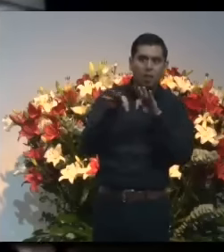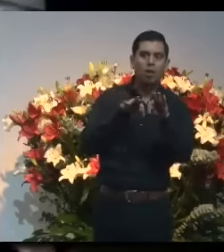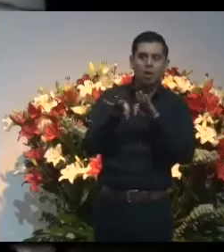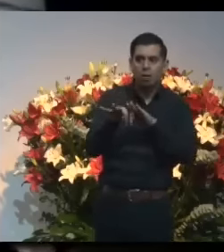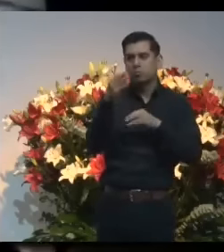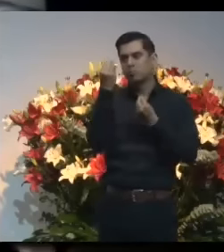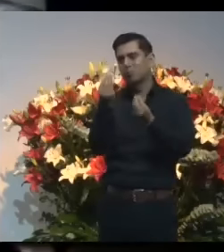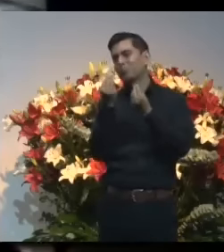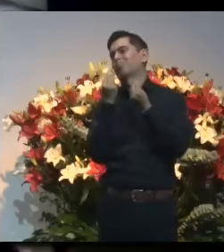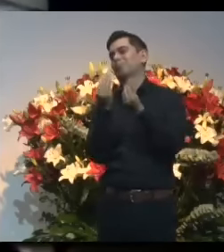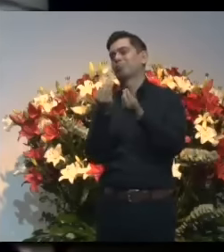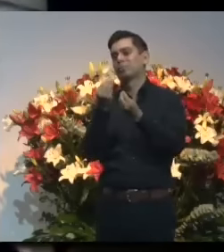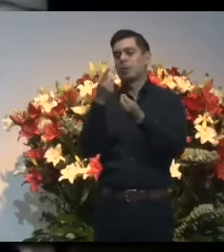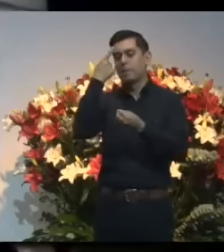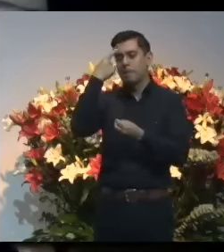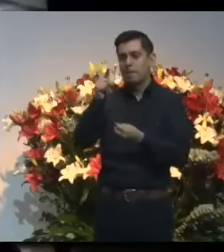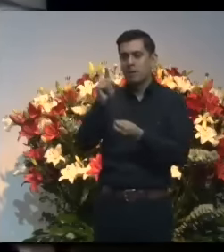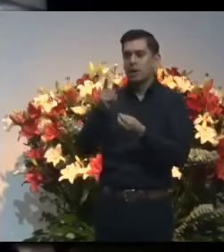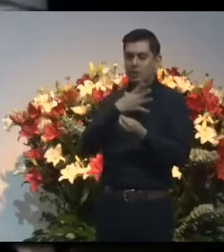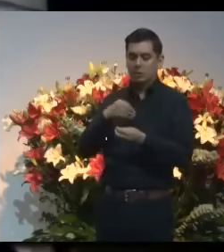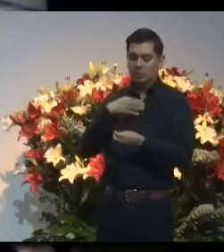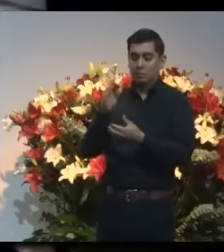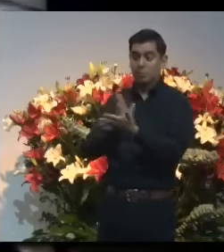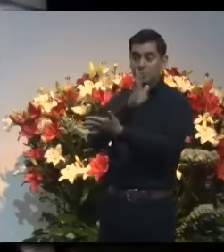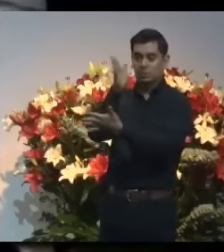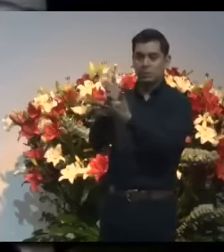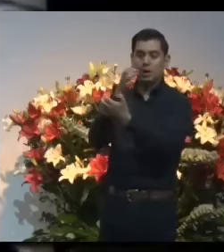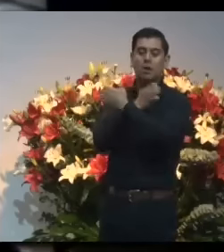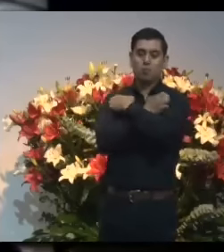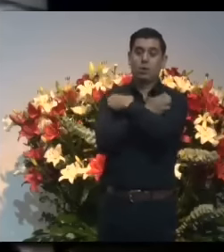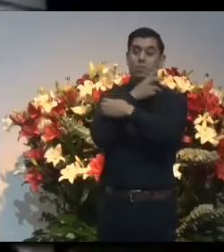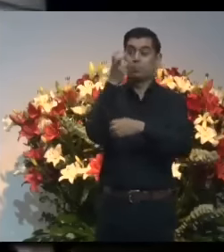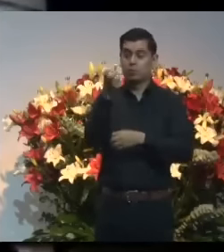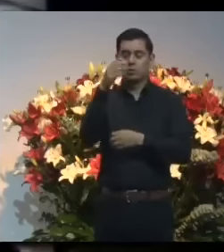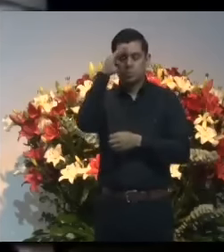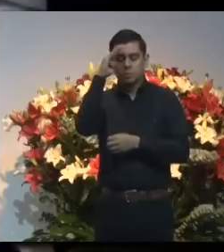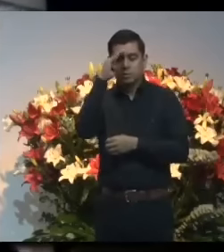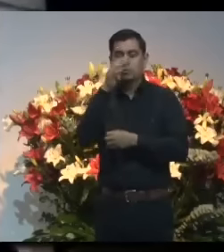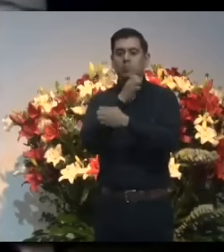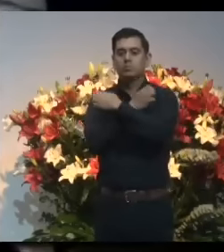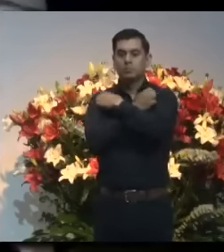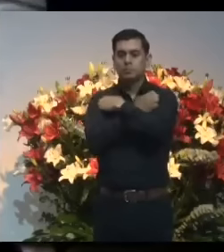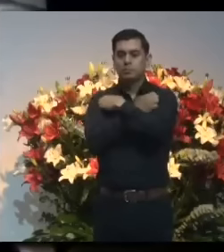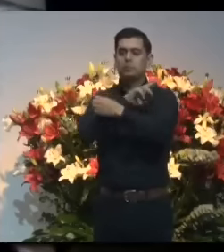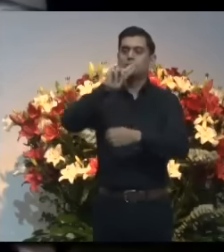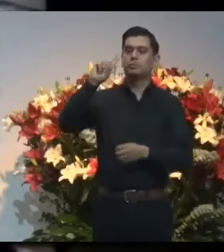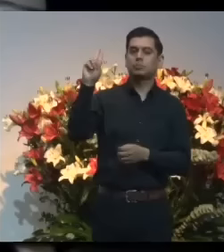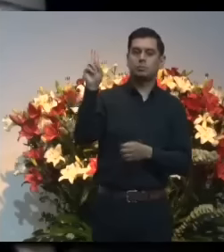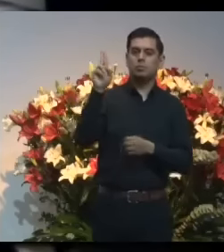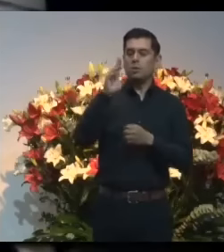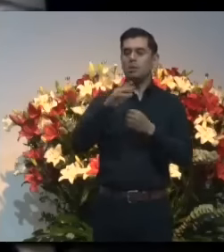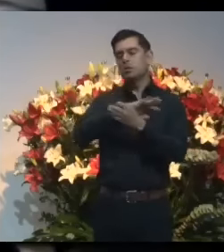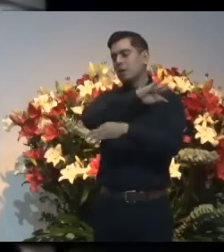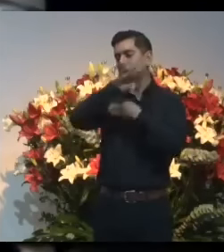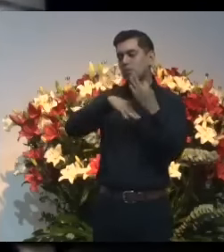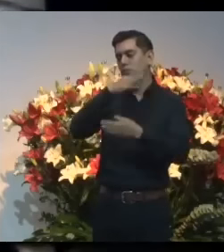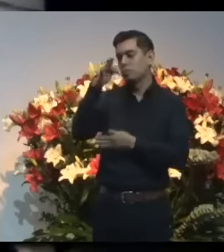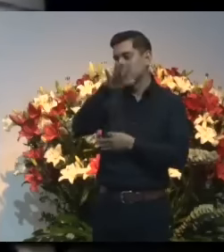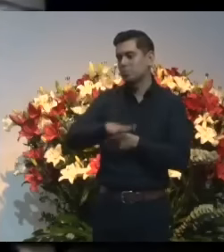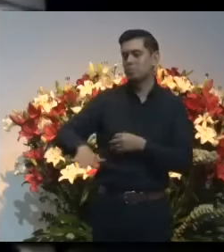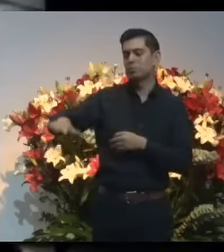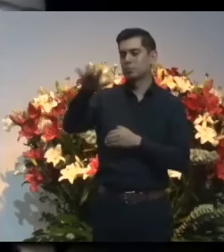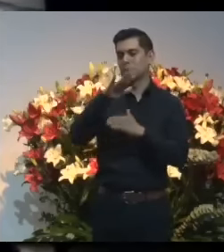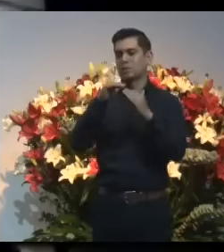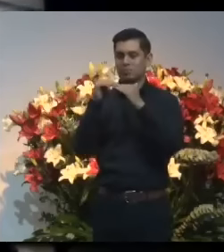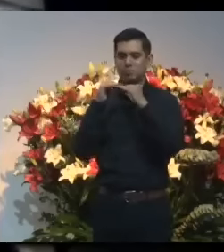con tal de hacerlo. Entonces, me parece que el derecho debe ser universal. Y sí voy a tener un formato para que alguien de manera voluntaria